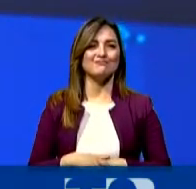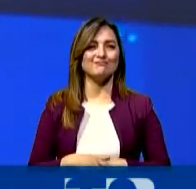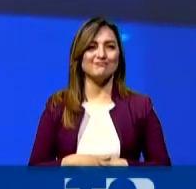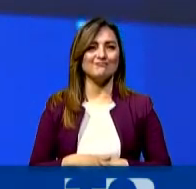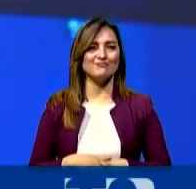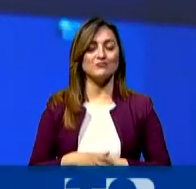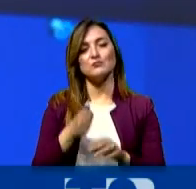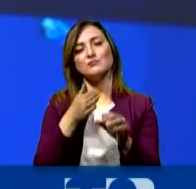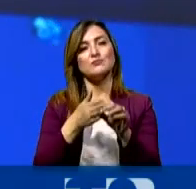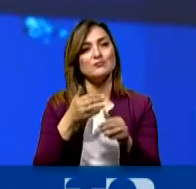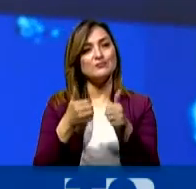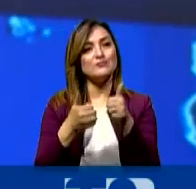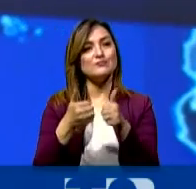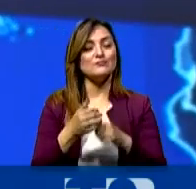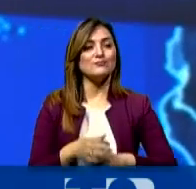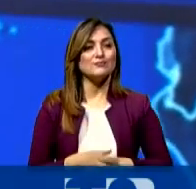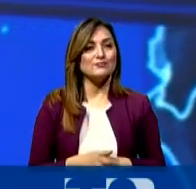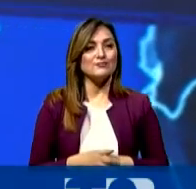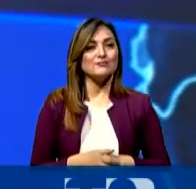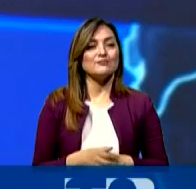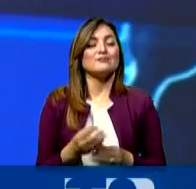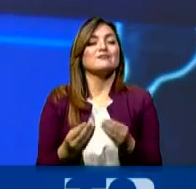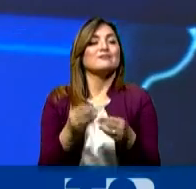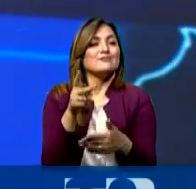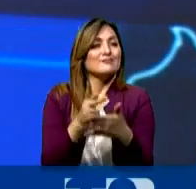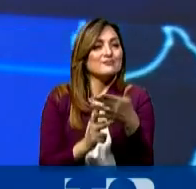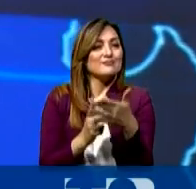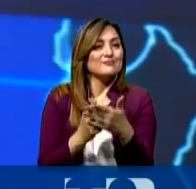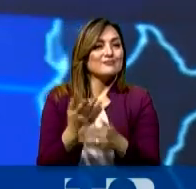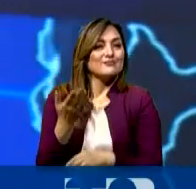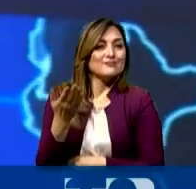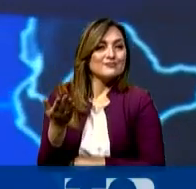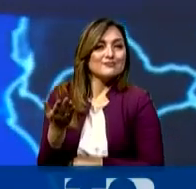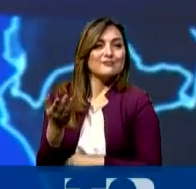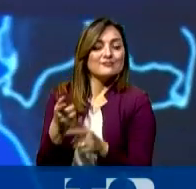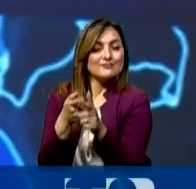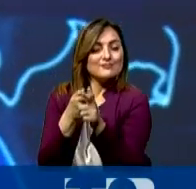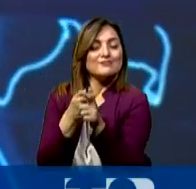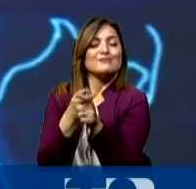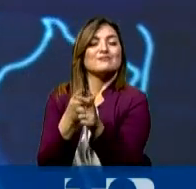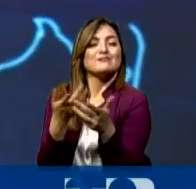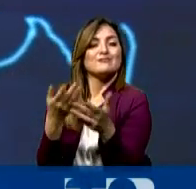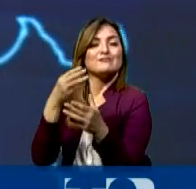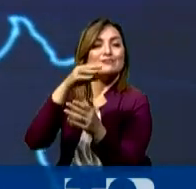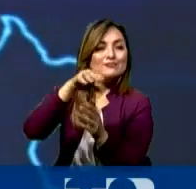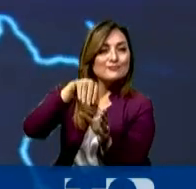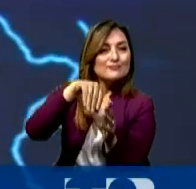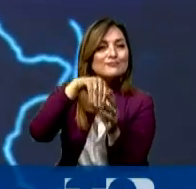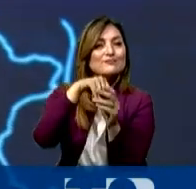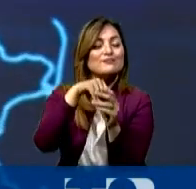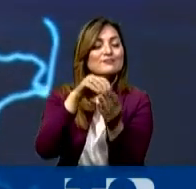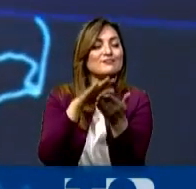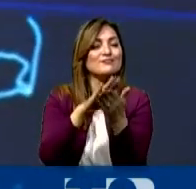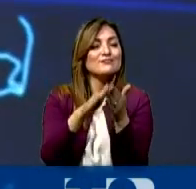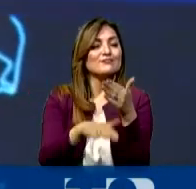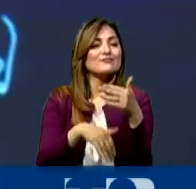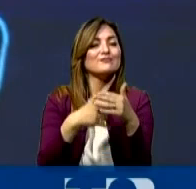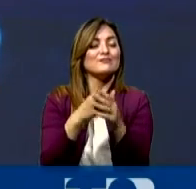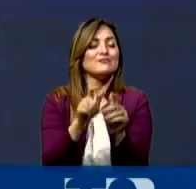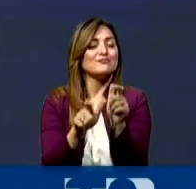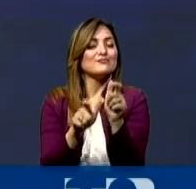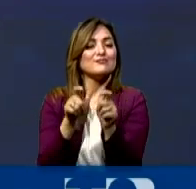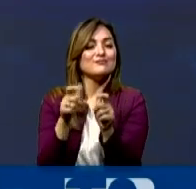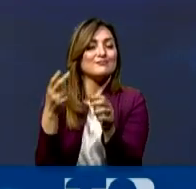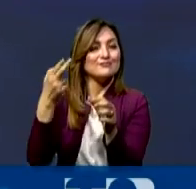objetivo habría sido imperativo que se incluya en esa amnistía a todos aquellos que